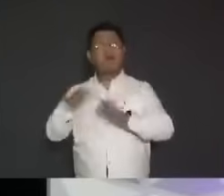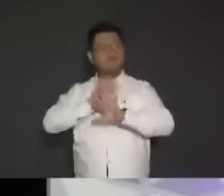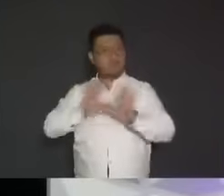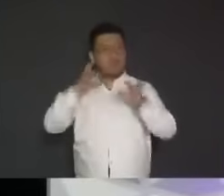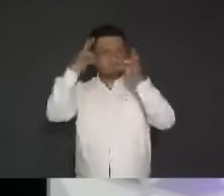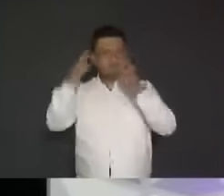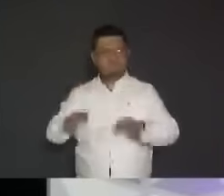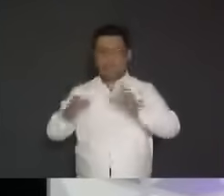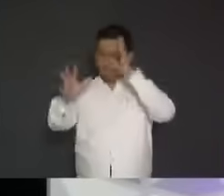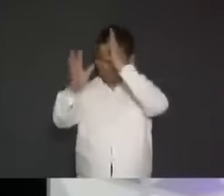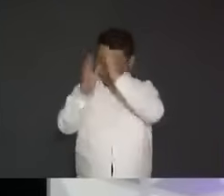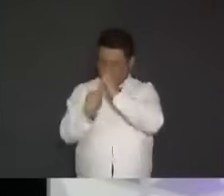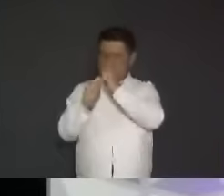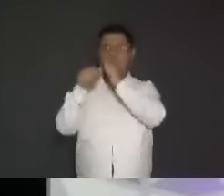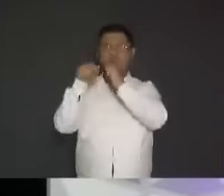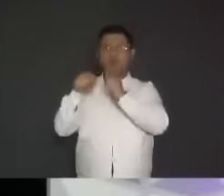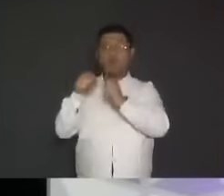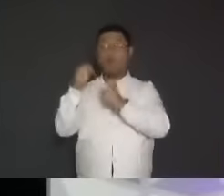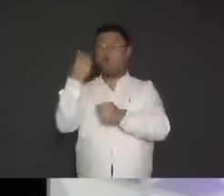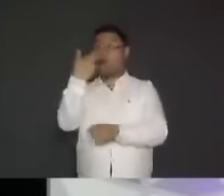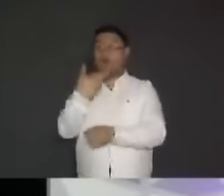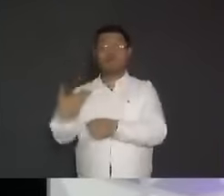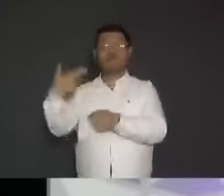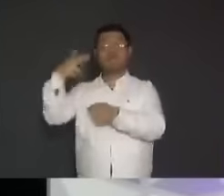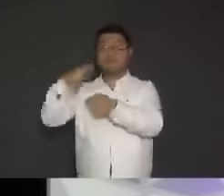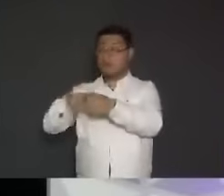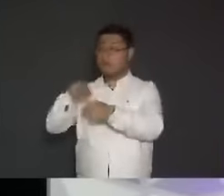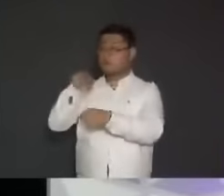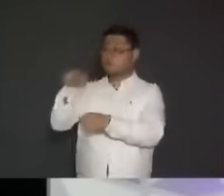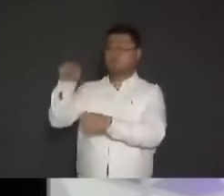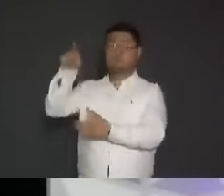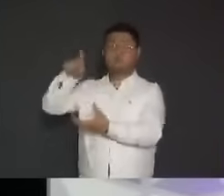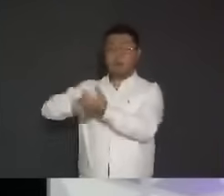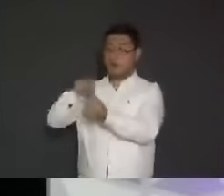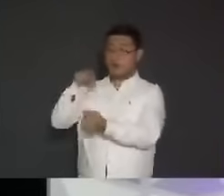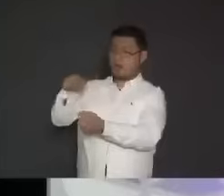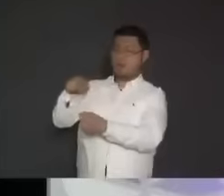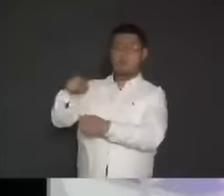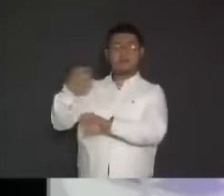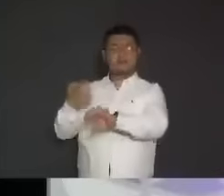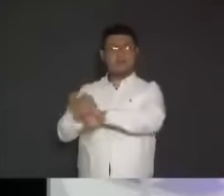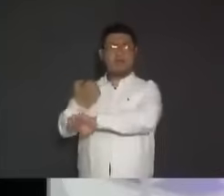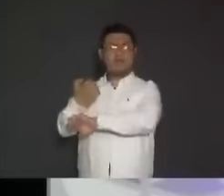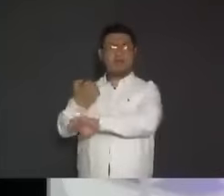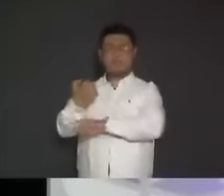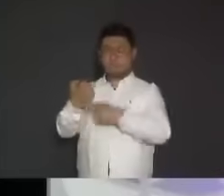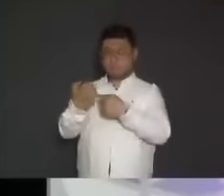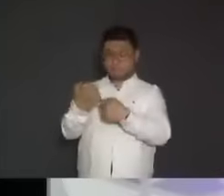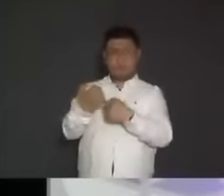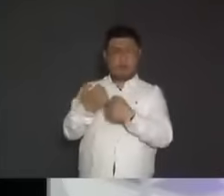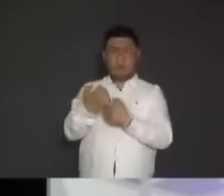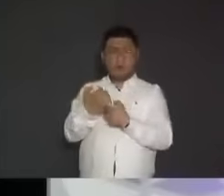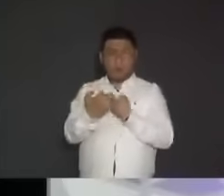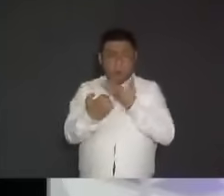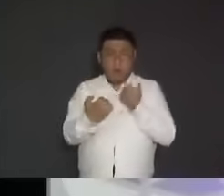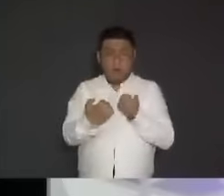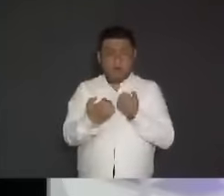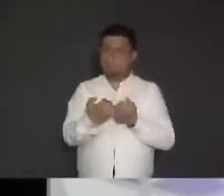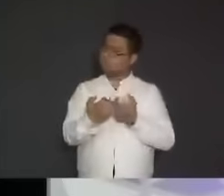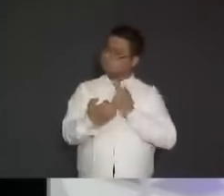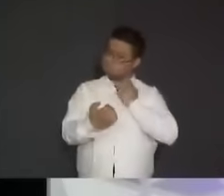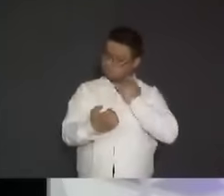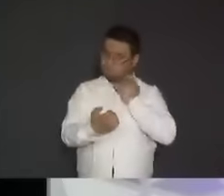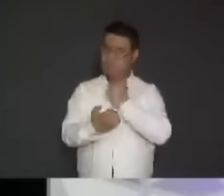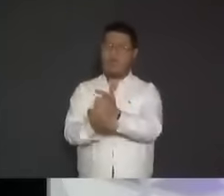con la iniciativa privada, hospitales en el interior del Estado. Si el Estado no te lo da, que te lo pague. Y eso es lo que vamos a hacer en el